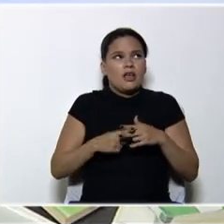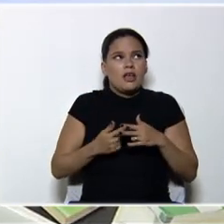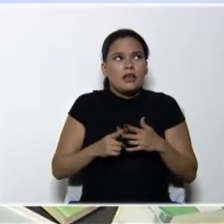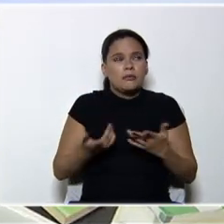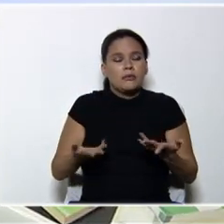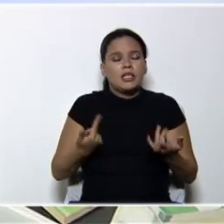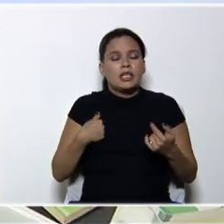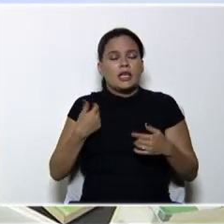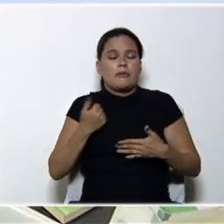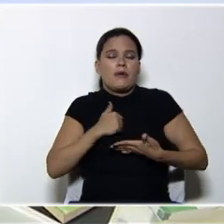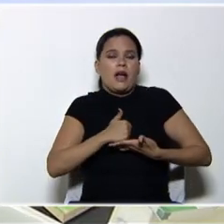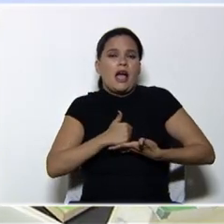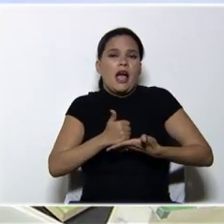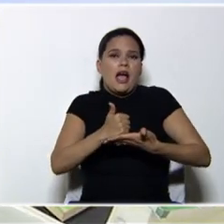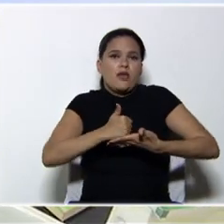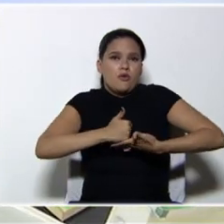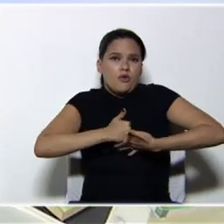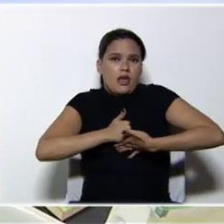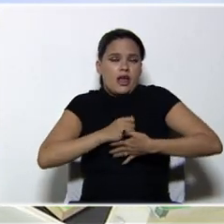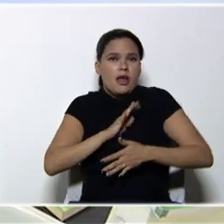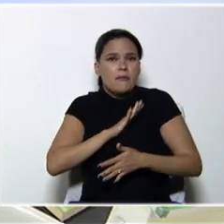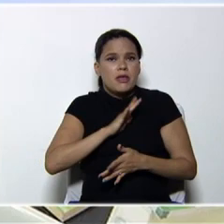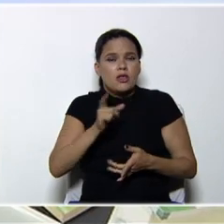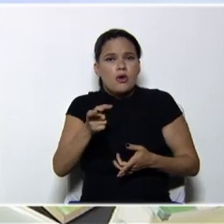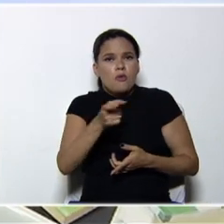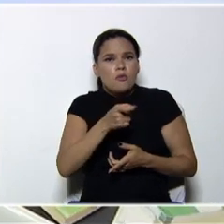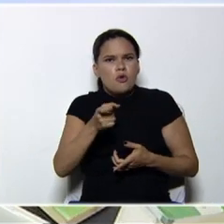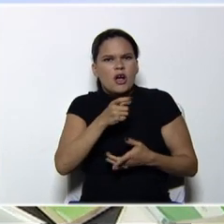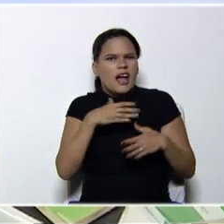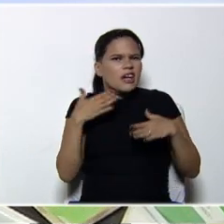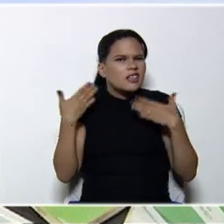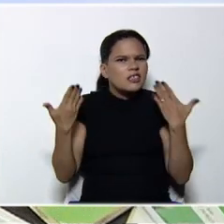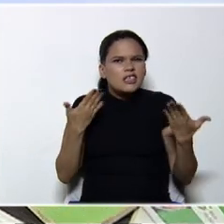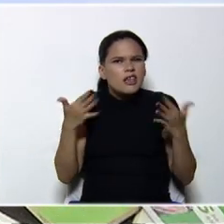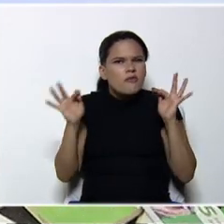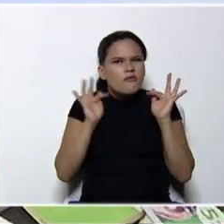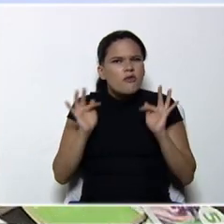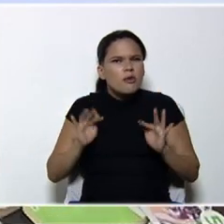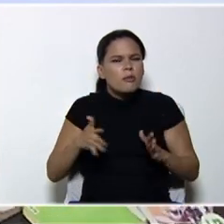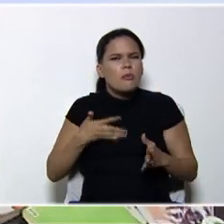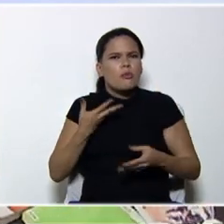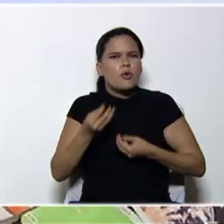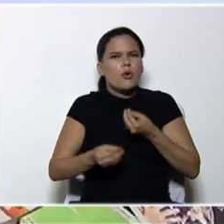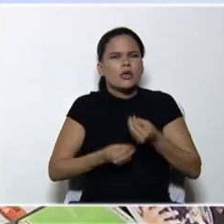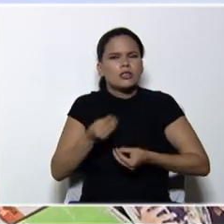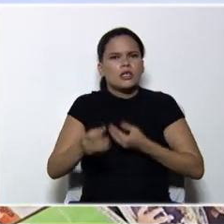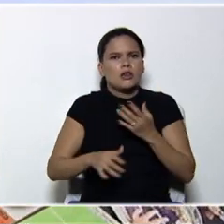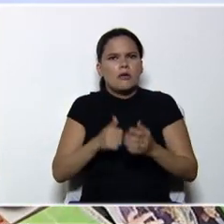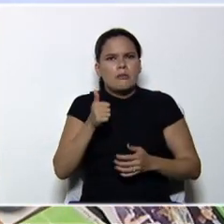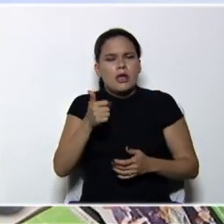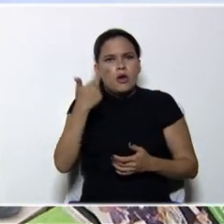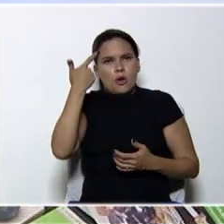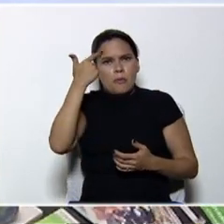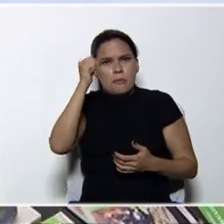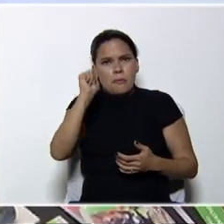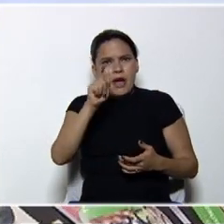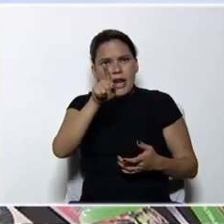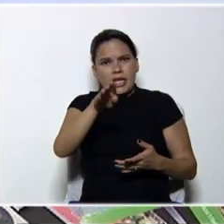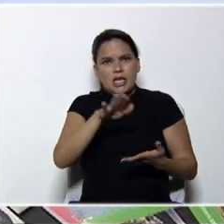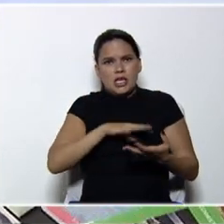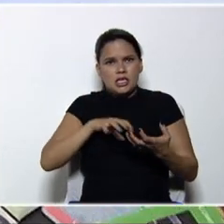estrategias que me van a permitir a mí entonces buscar qué procedimientos, de qué forma puedo hacerlo mejor para que